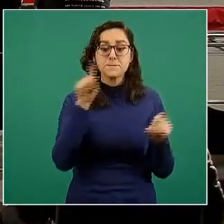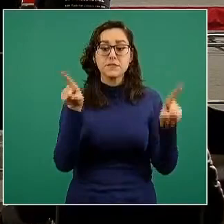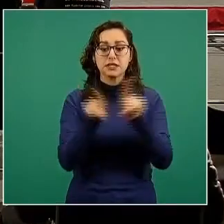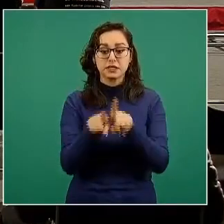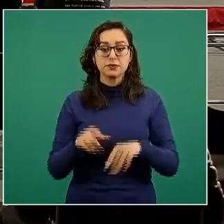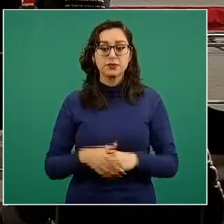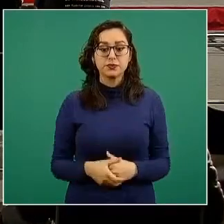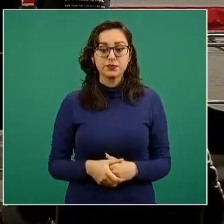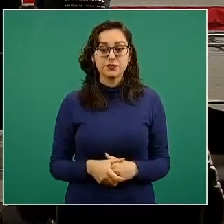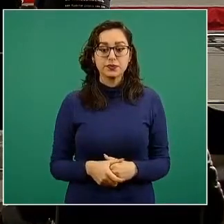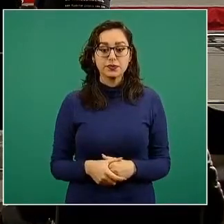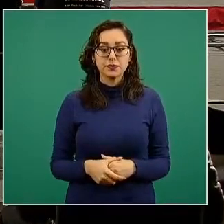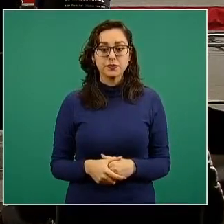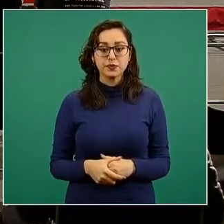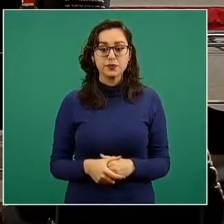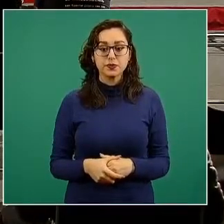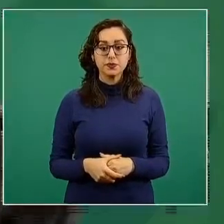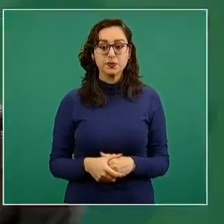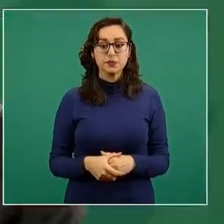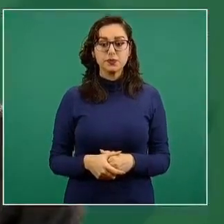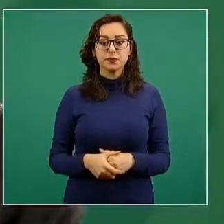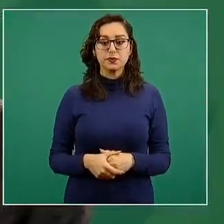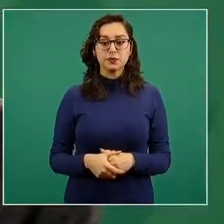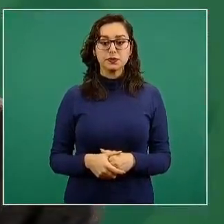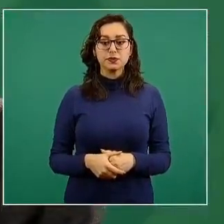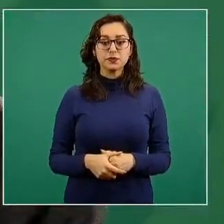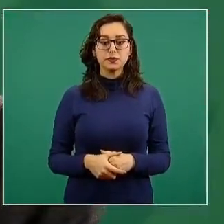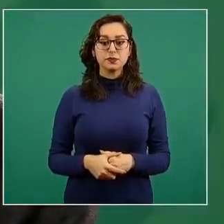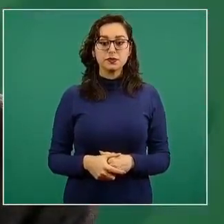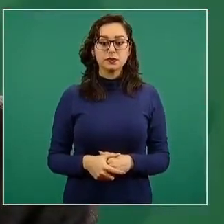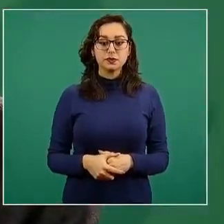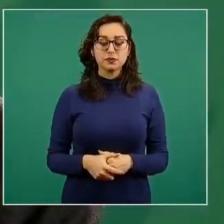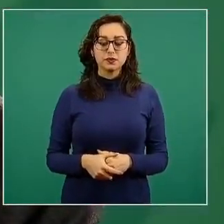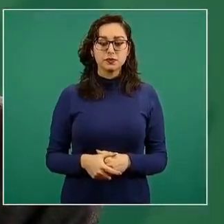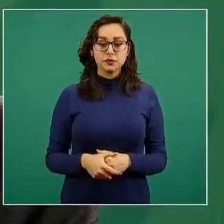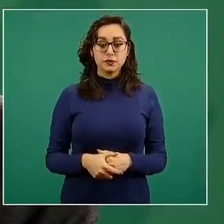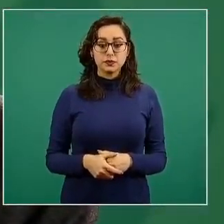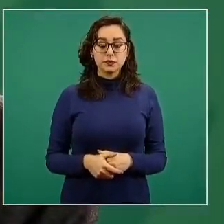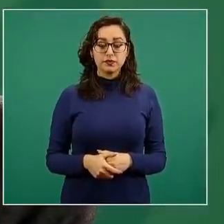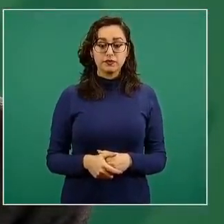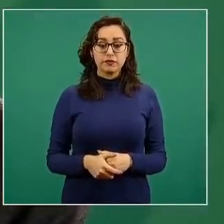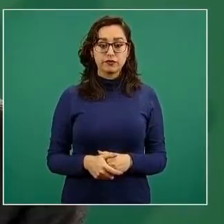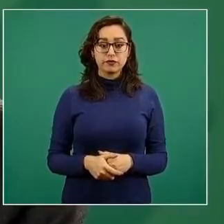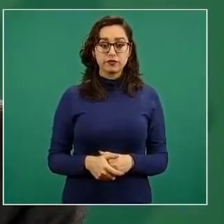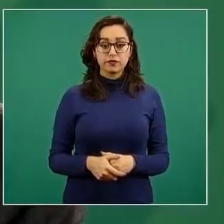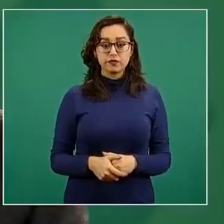recordar que para evitar el estigma, la